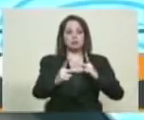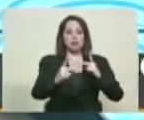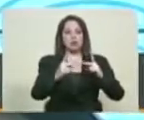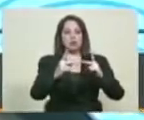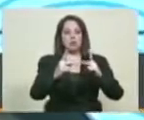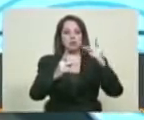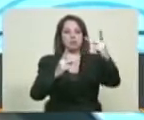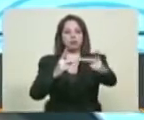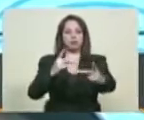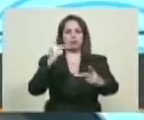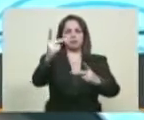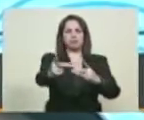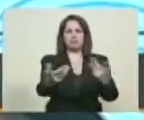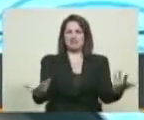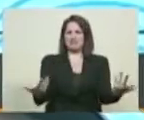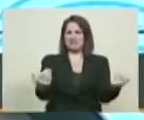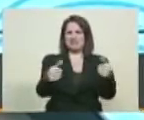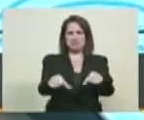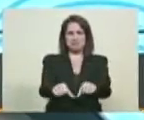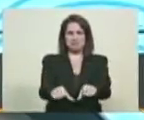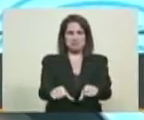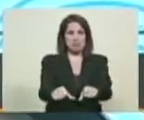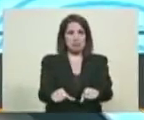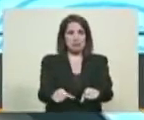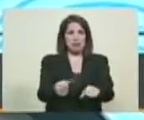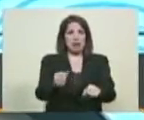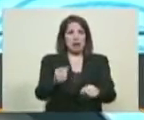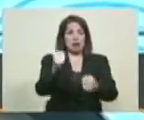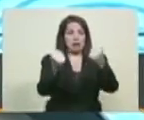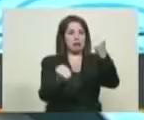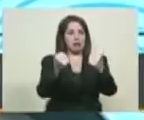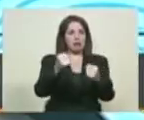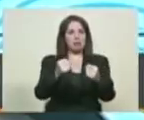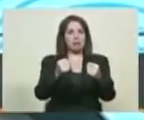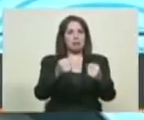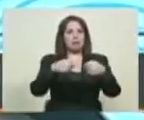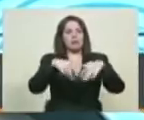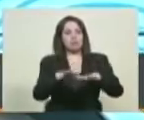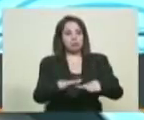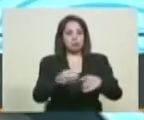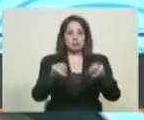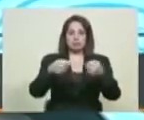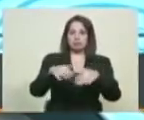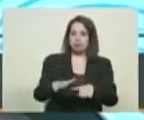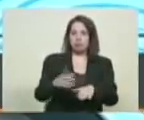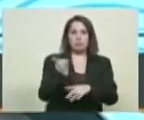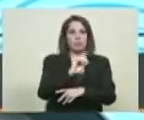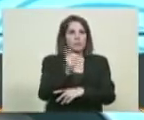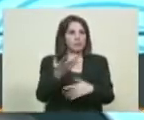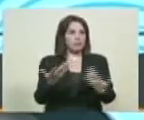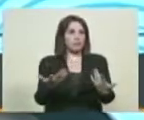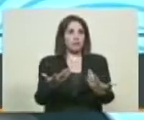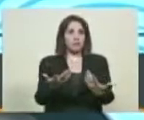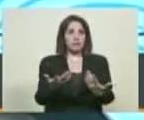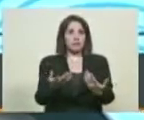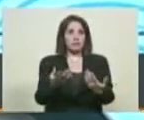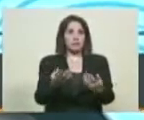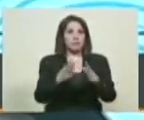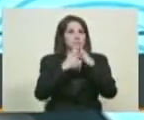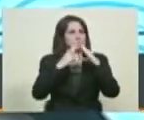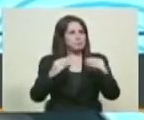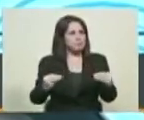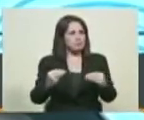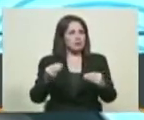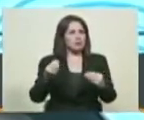hacía altamente ineficiente, un desgaste de la unidad mucho mayor. Las estamos revisando, todas esas rutas, todos esos elementos